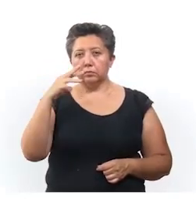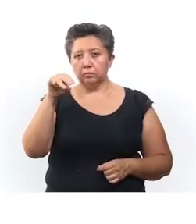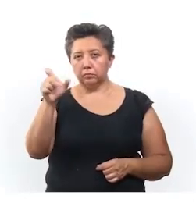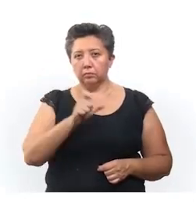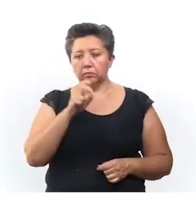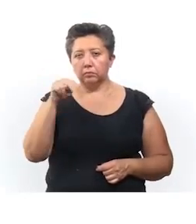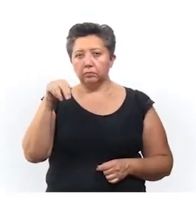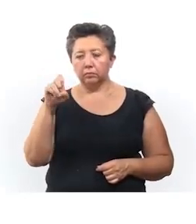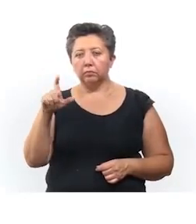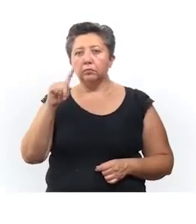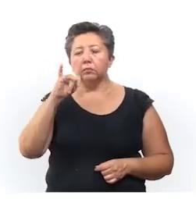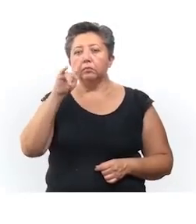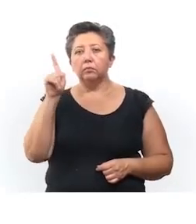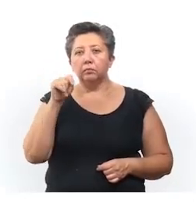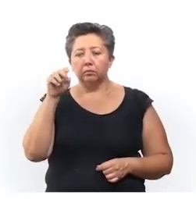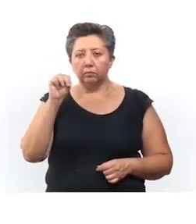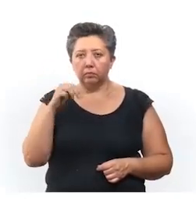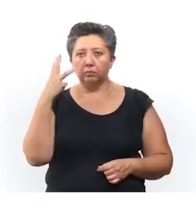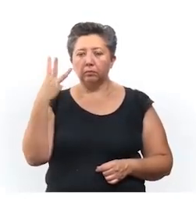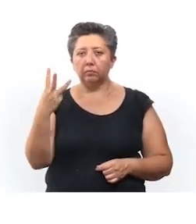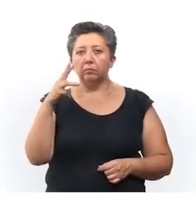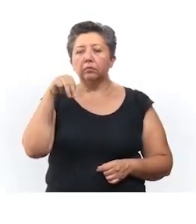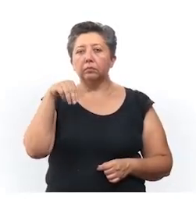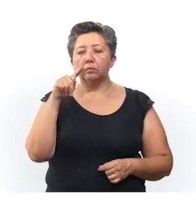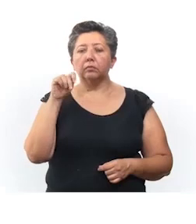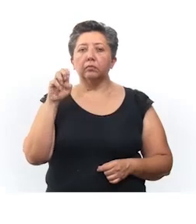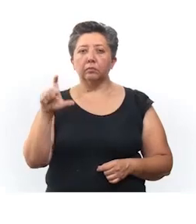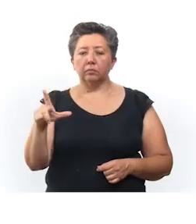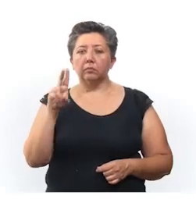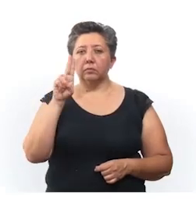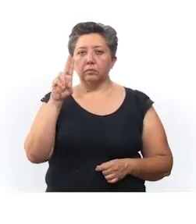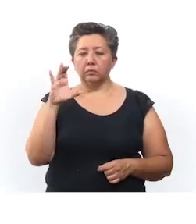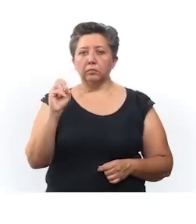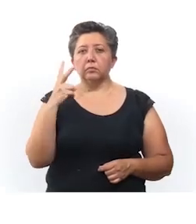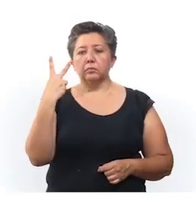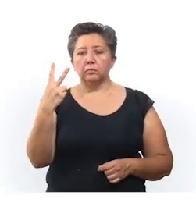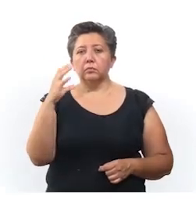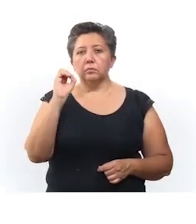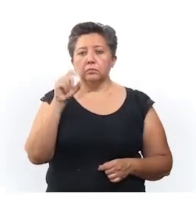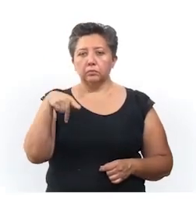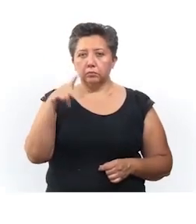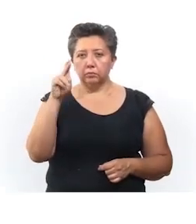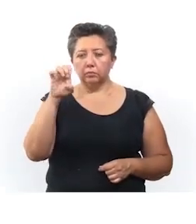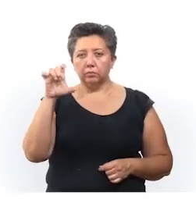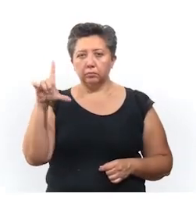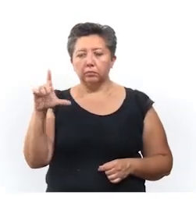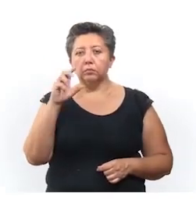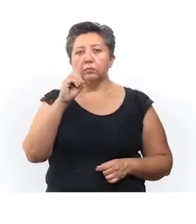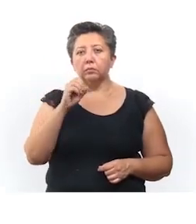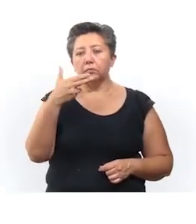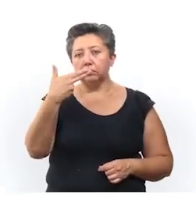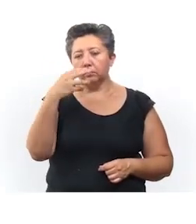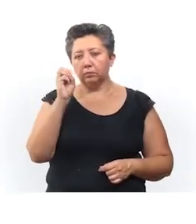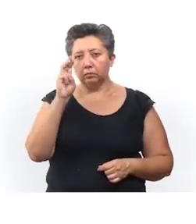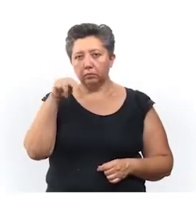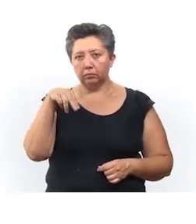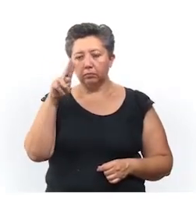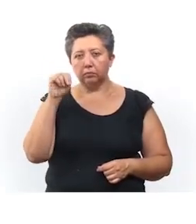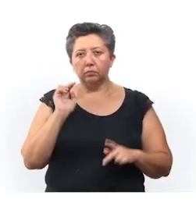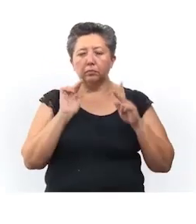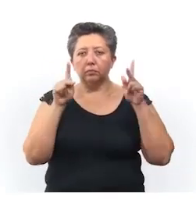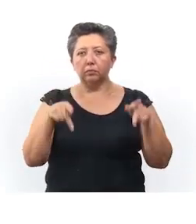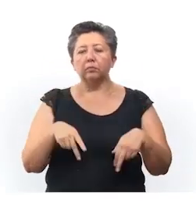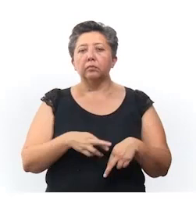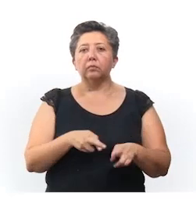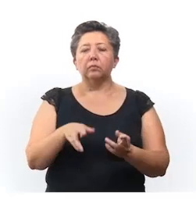4 en Izamal y en Tizimín, 3 en Motul y Ucú, 2 en Concal, Semul, Jalachó, Jomún, Opichem,